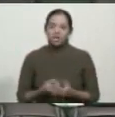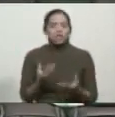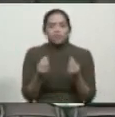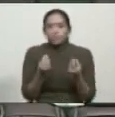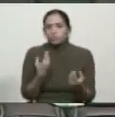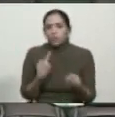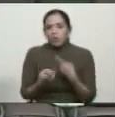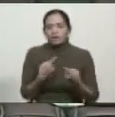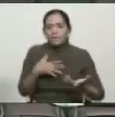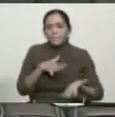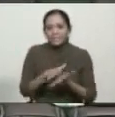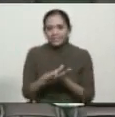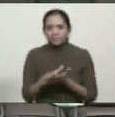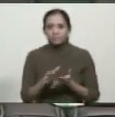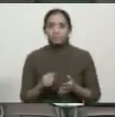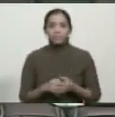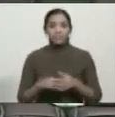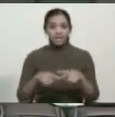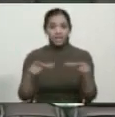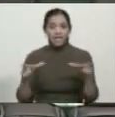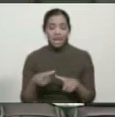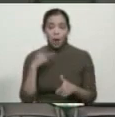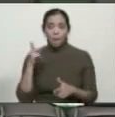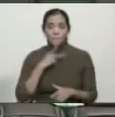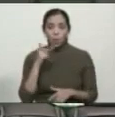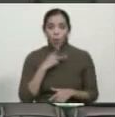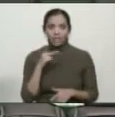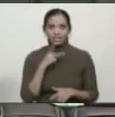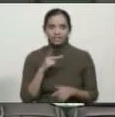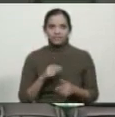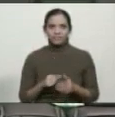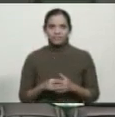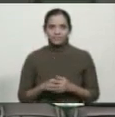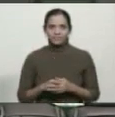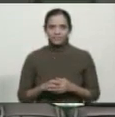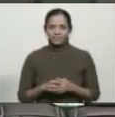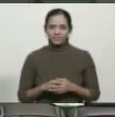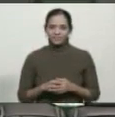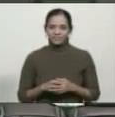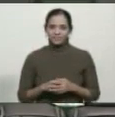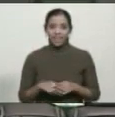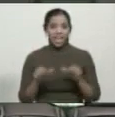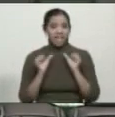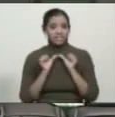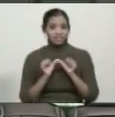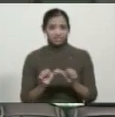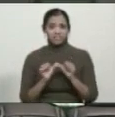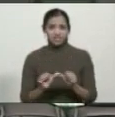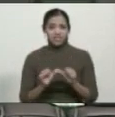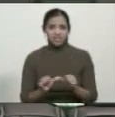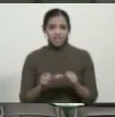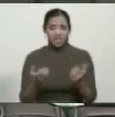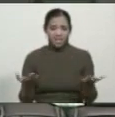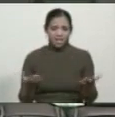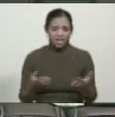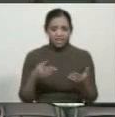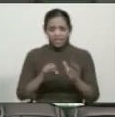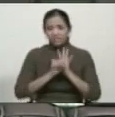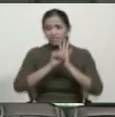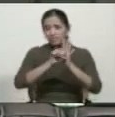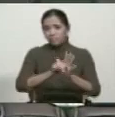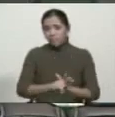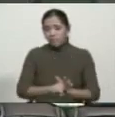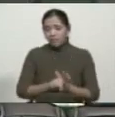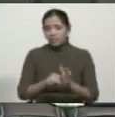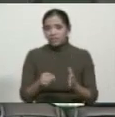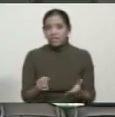han pasado en el ámbito de la política. Sigue esta pugnacidad simbólica de